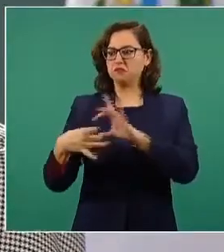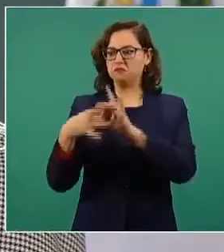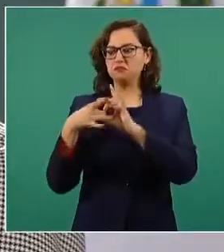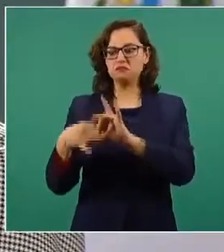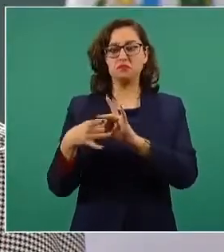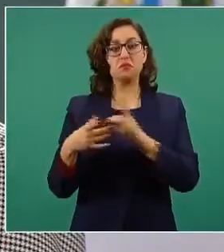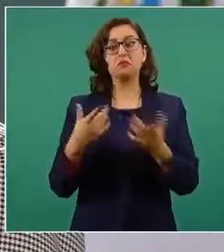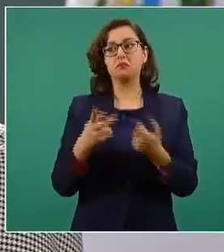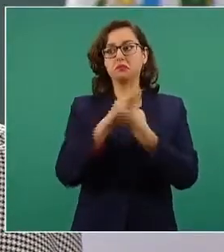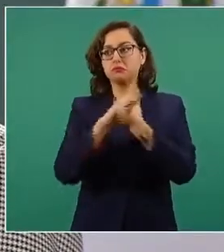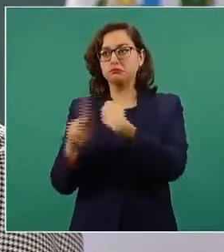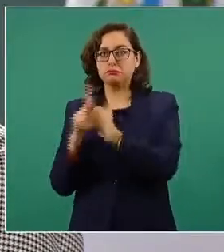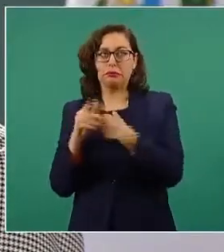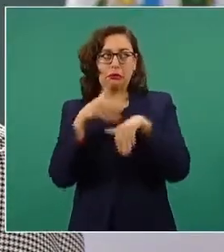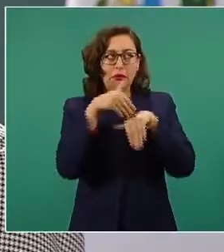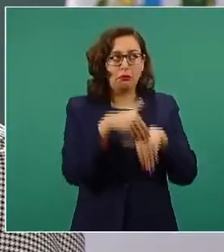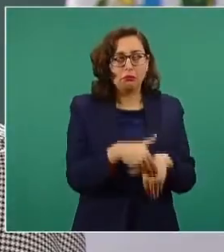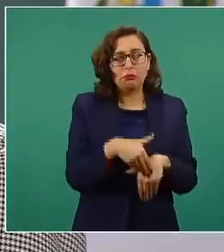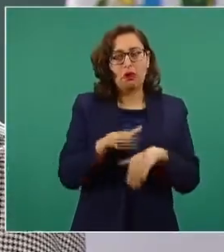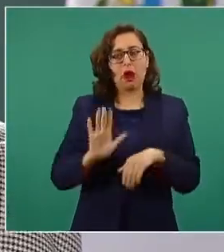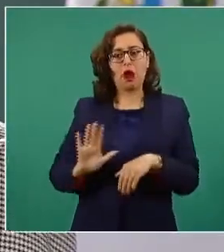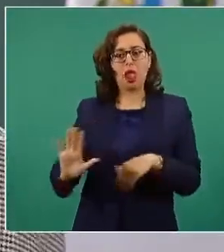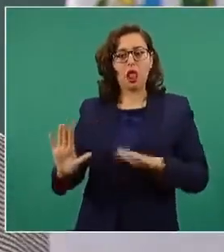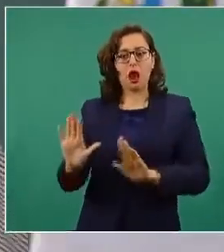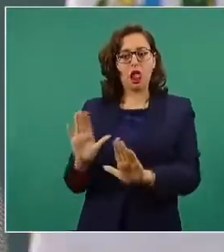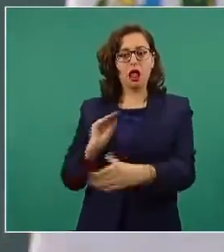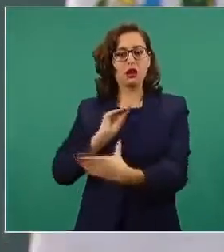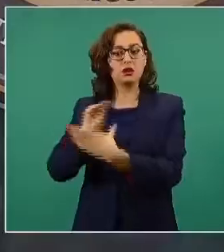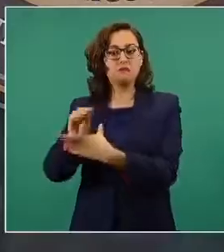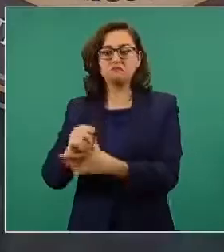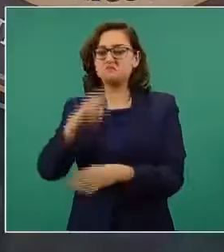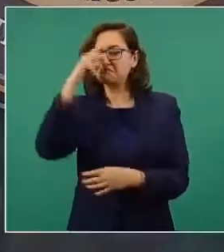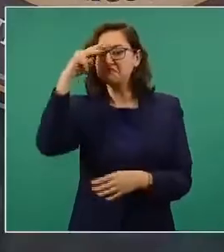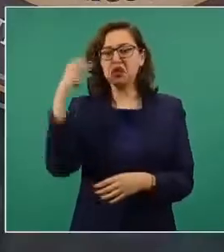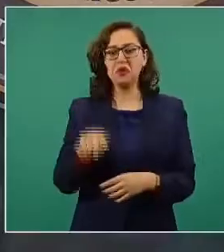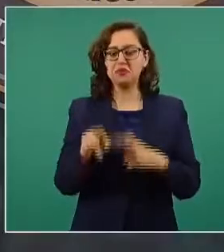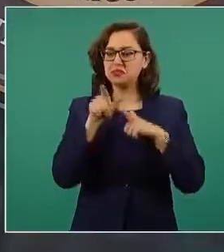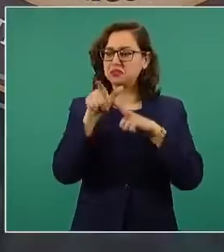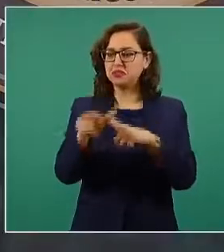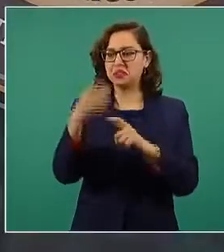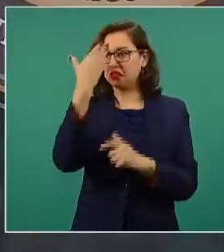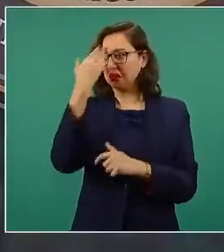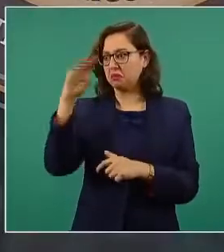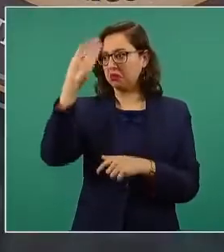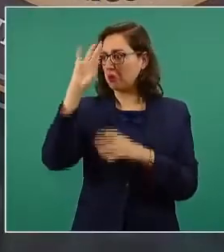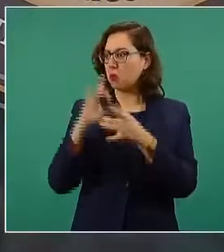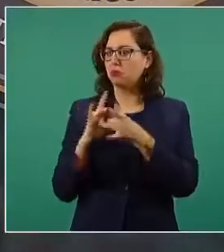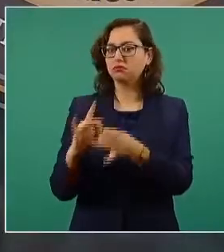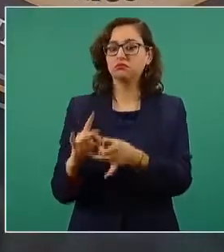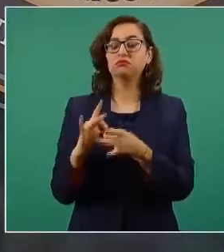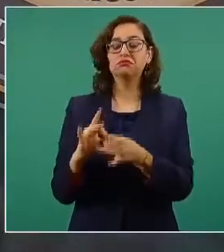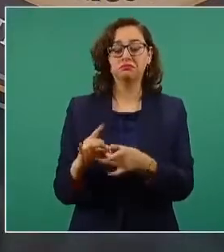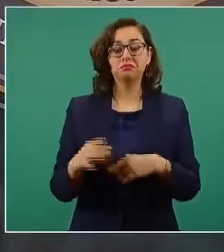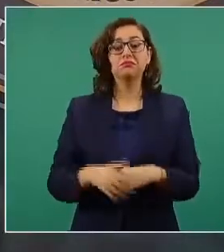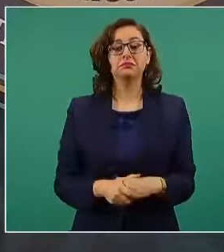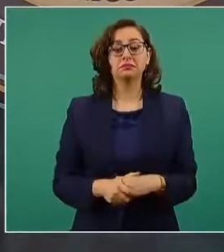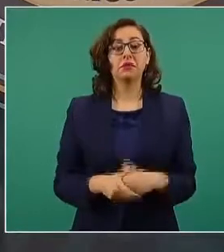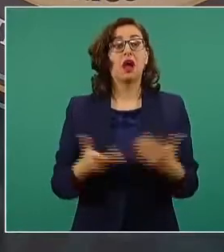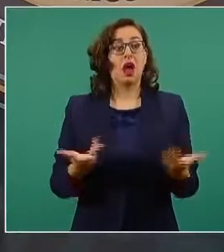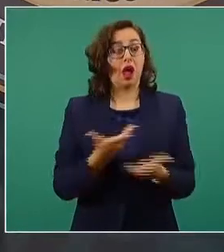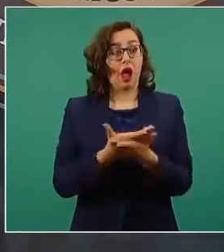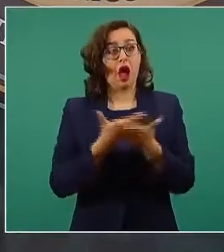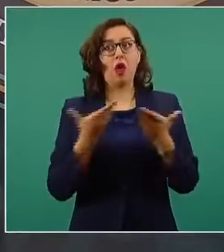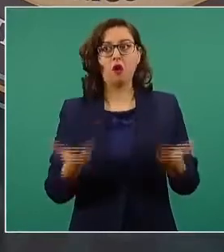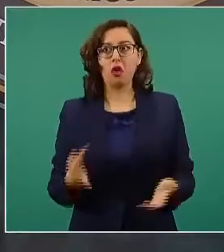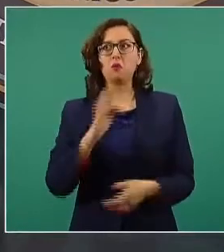la espalda. Hoy su gobierno, señor presidente, se ve que construye